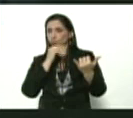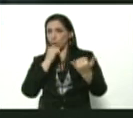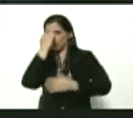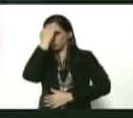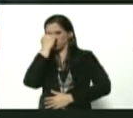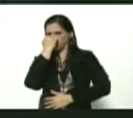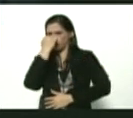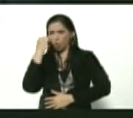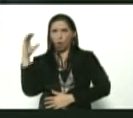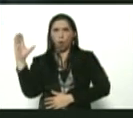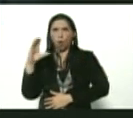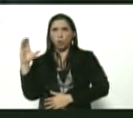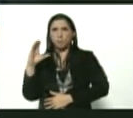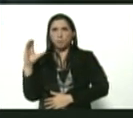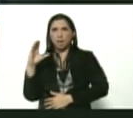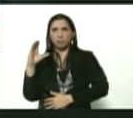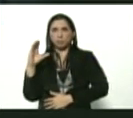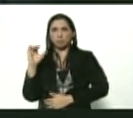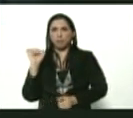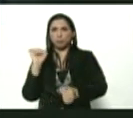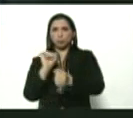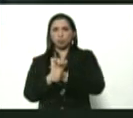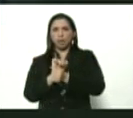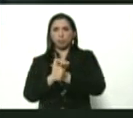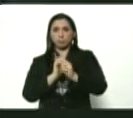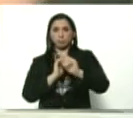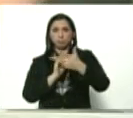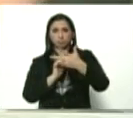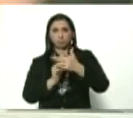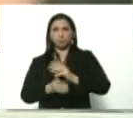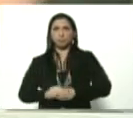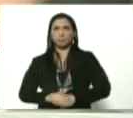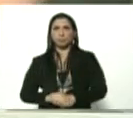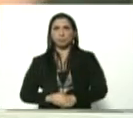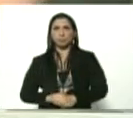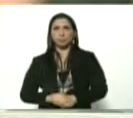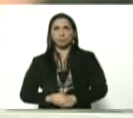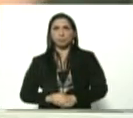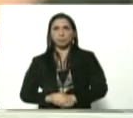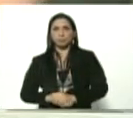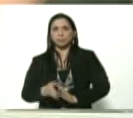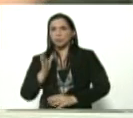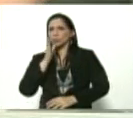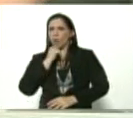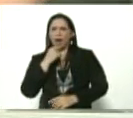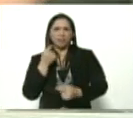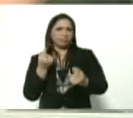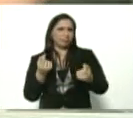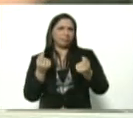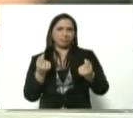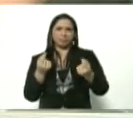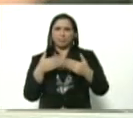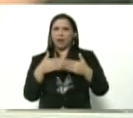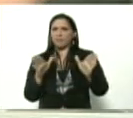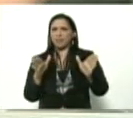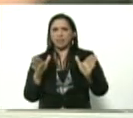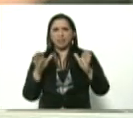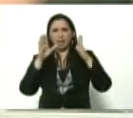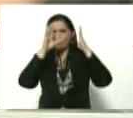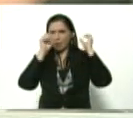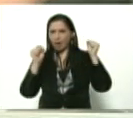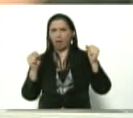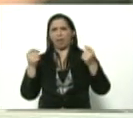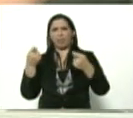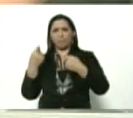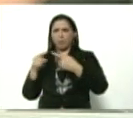mercenarios colombianos capturados. En tercer lugar, no es momento de abrir embajadas,